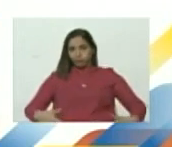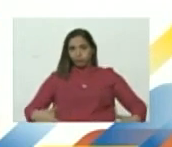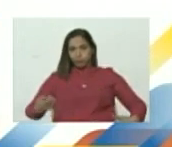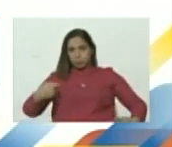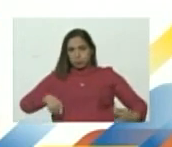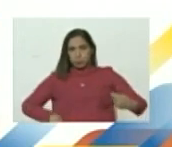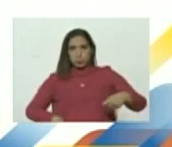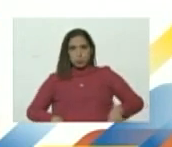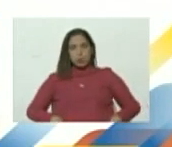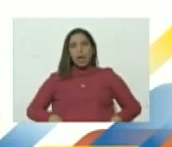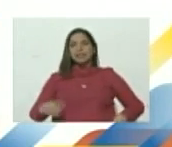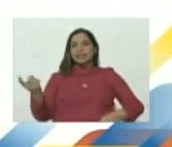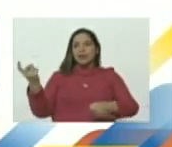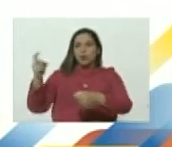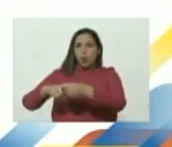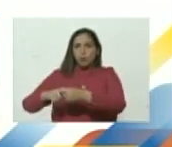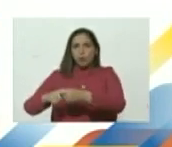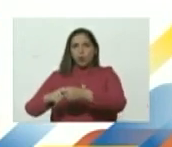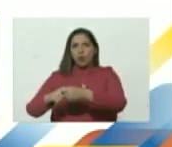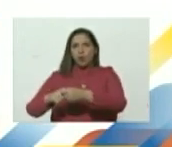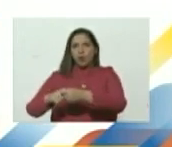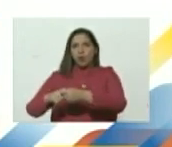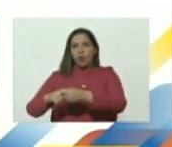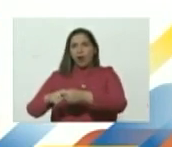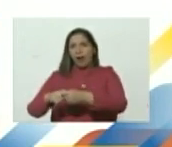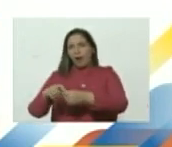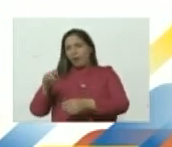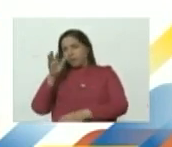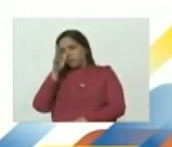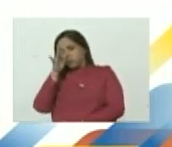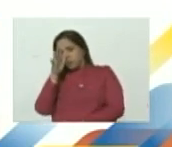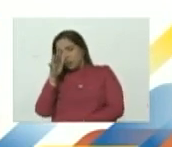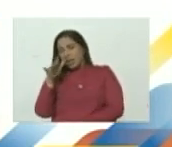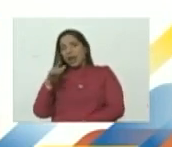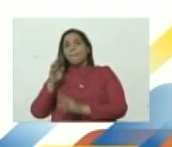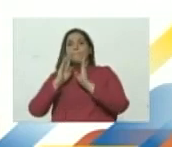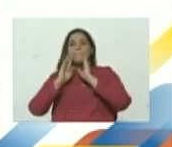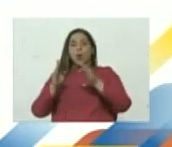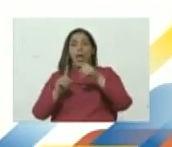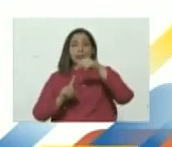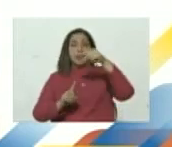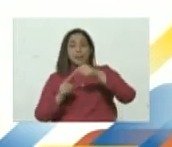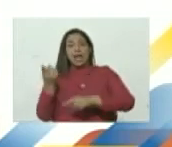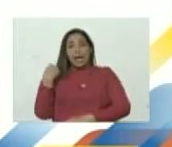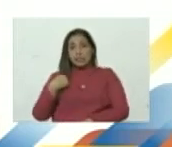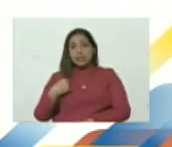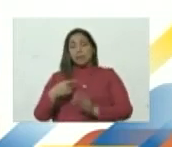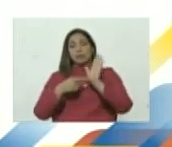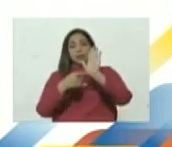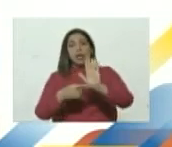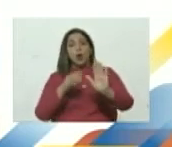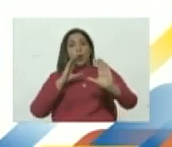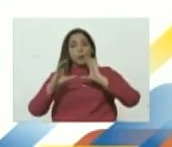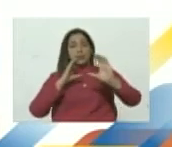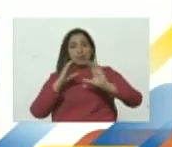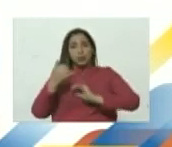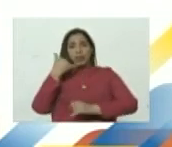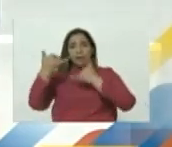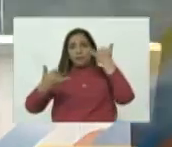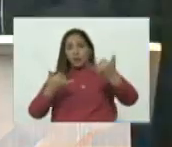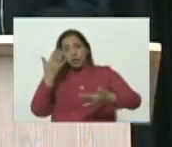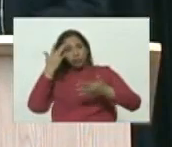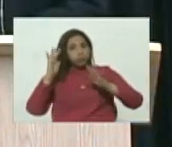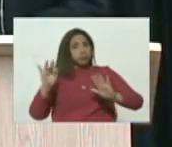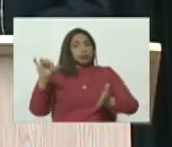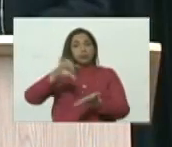a la pantomima del distribuidor Altamira. Ayer presentamos una conversación telefónica, supuestamente desde la sede de